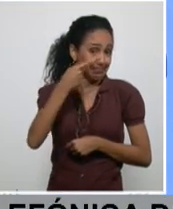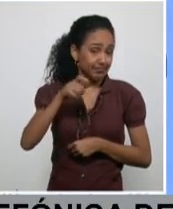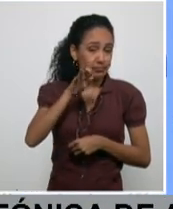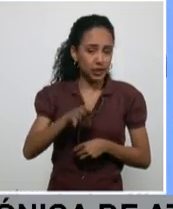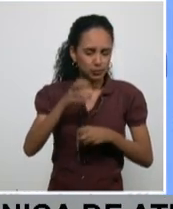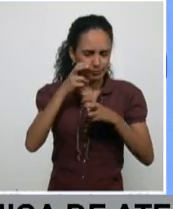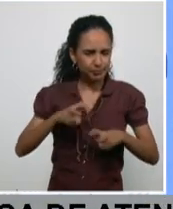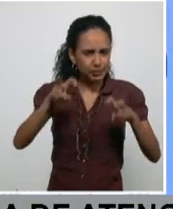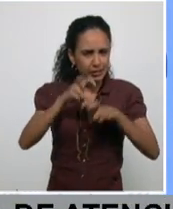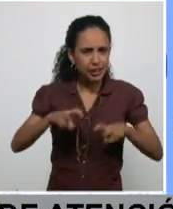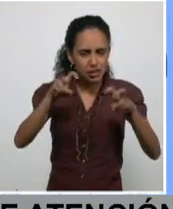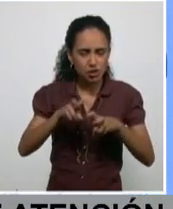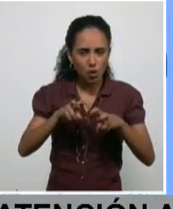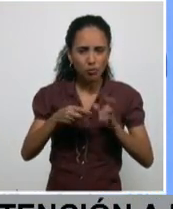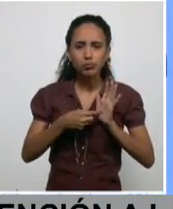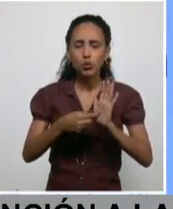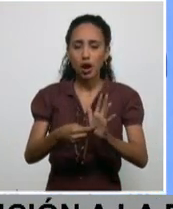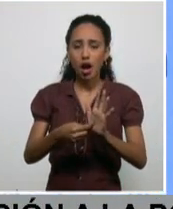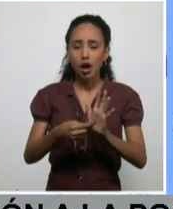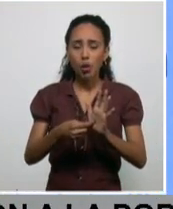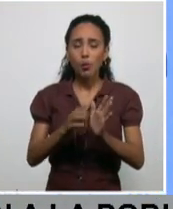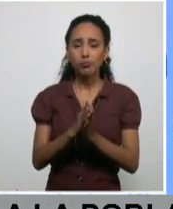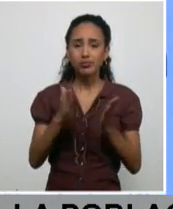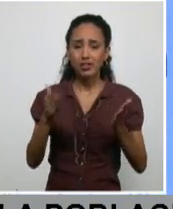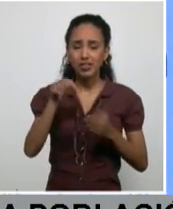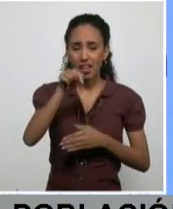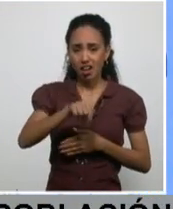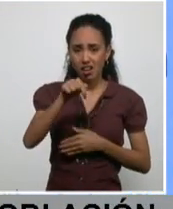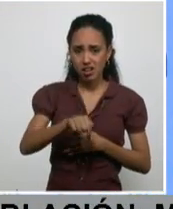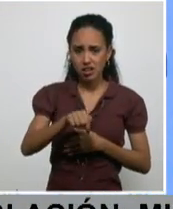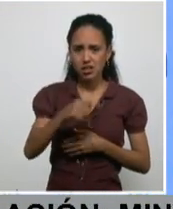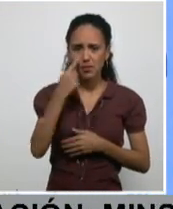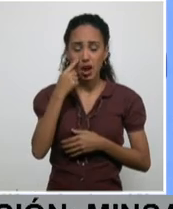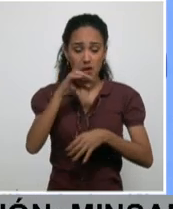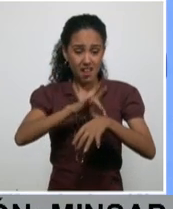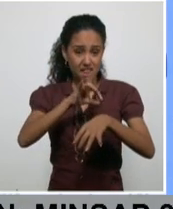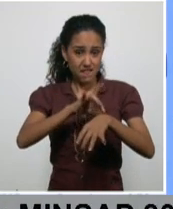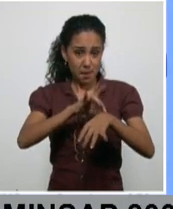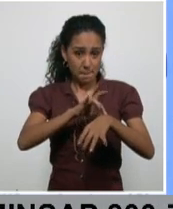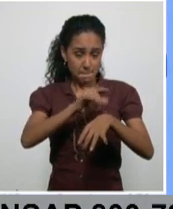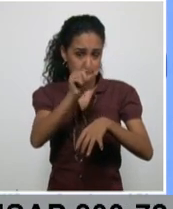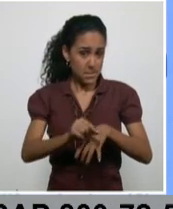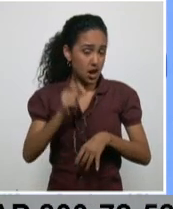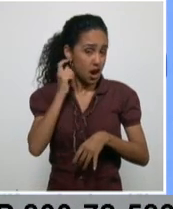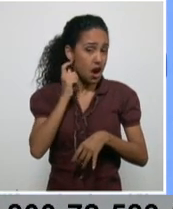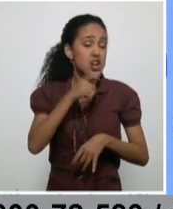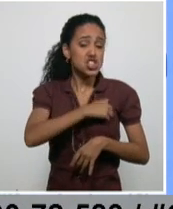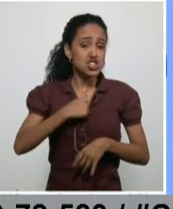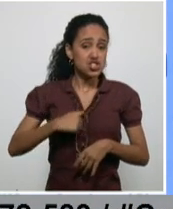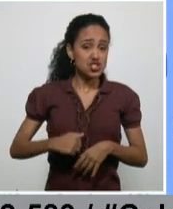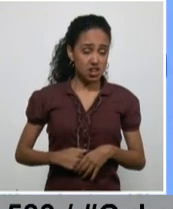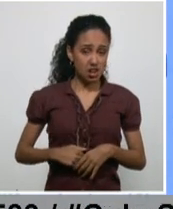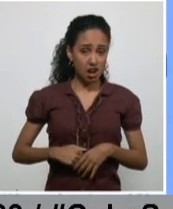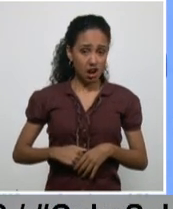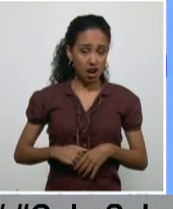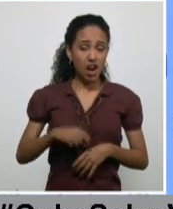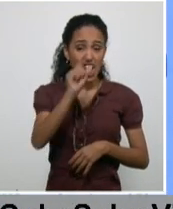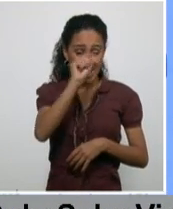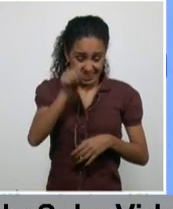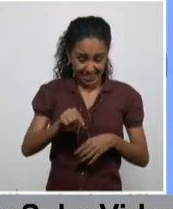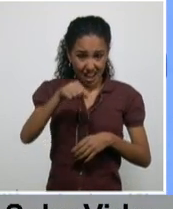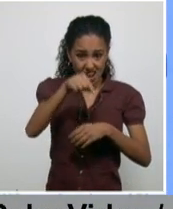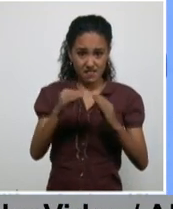de Medicina Interna está relacionado con una paciente china en Italia que padecía conjuntivitis 3 días después de